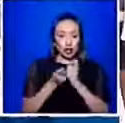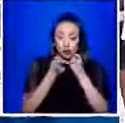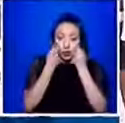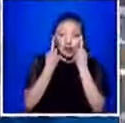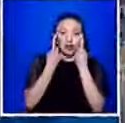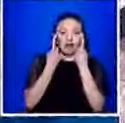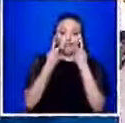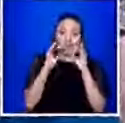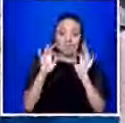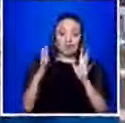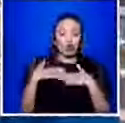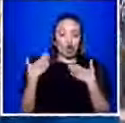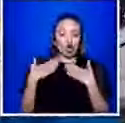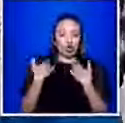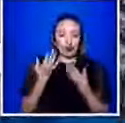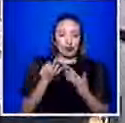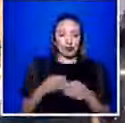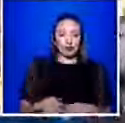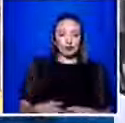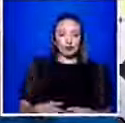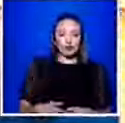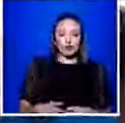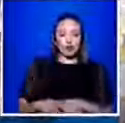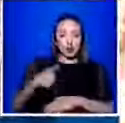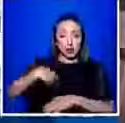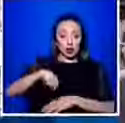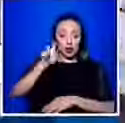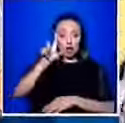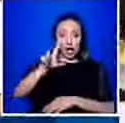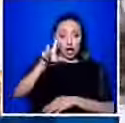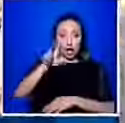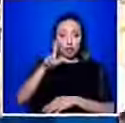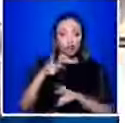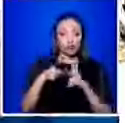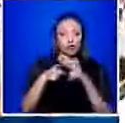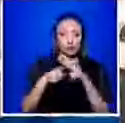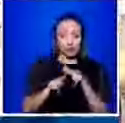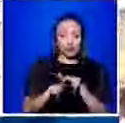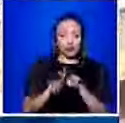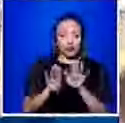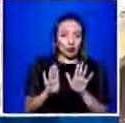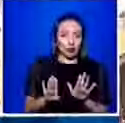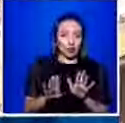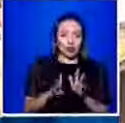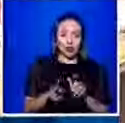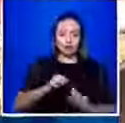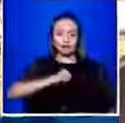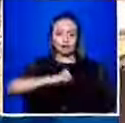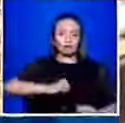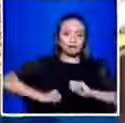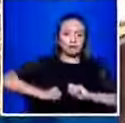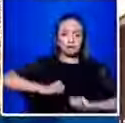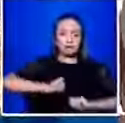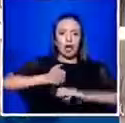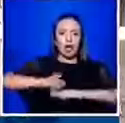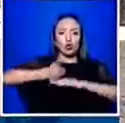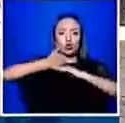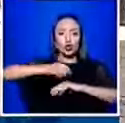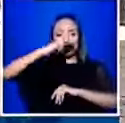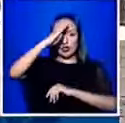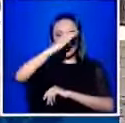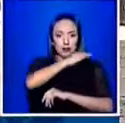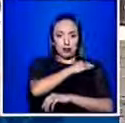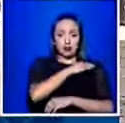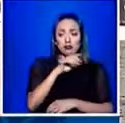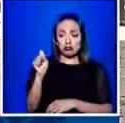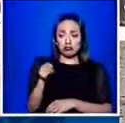muy contenta. Este lunes se efectuó la ceremonia de inauguración del año lectivo con la presencia de las autoridades de las Fuerzas Armadas. Todos